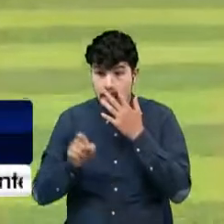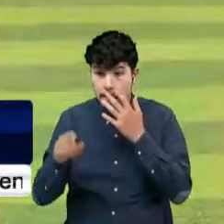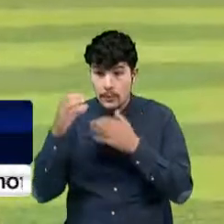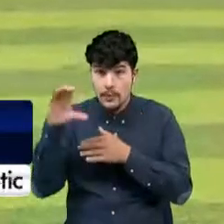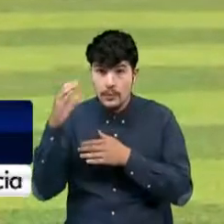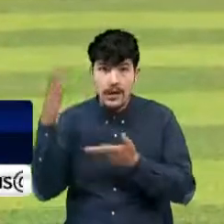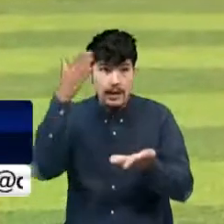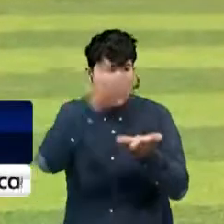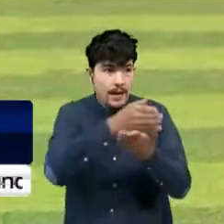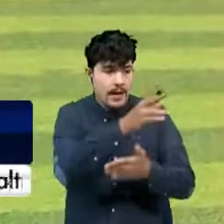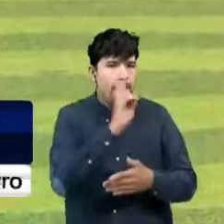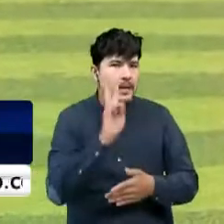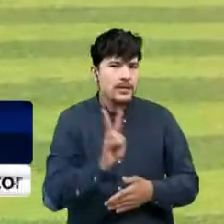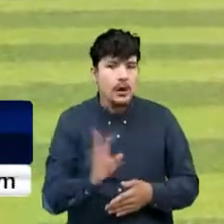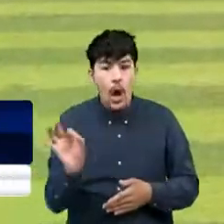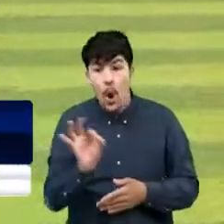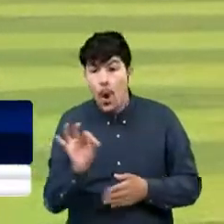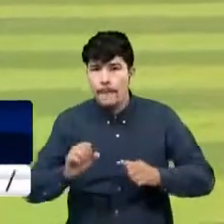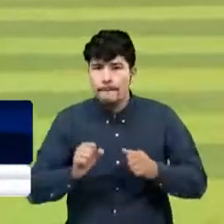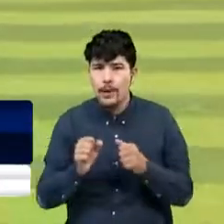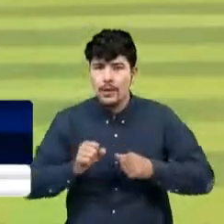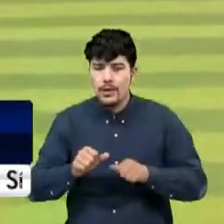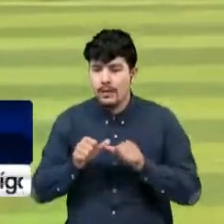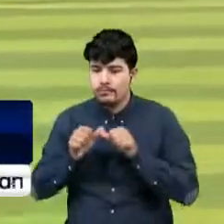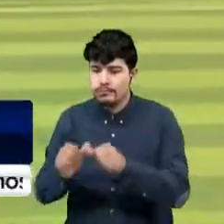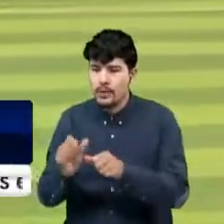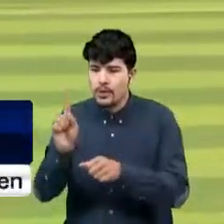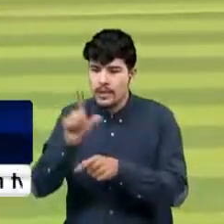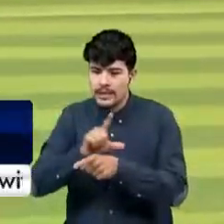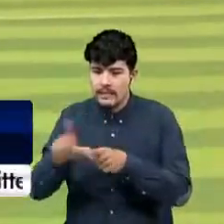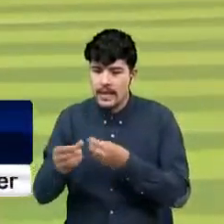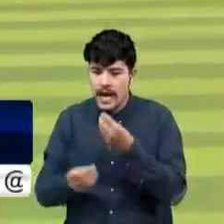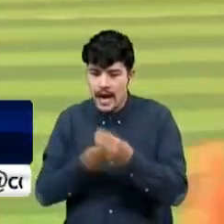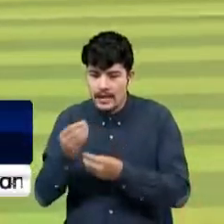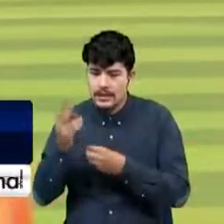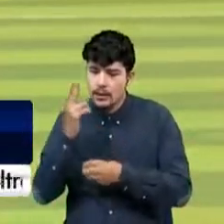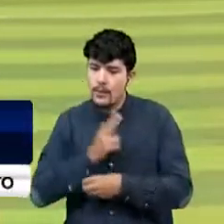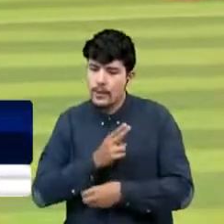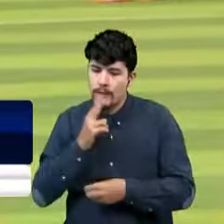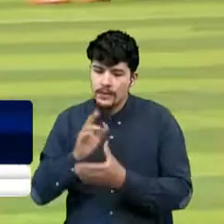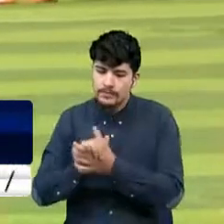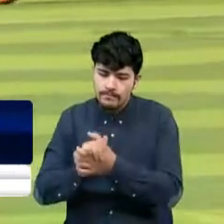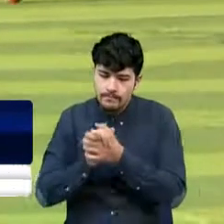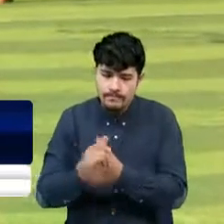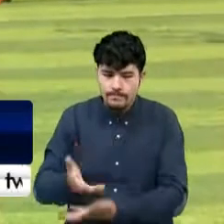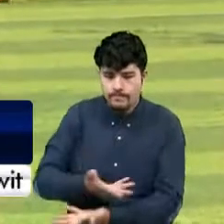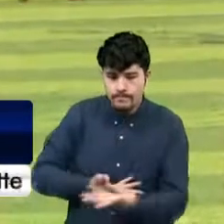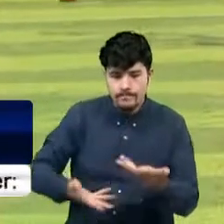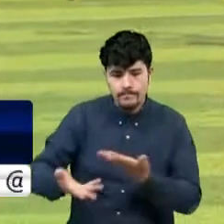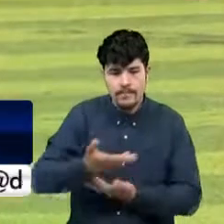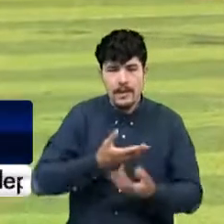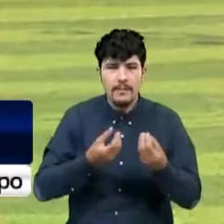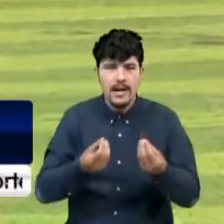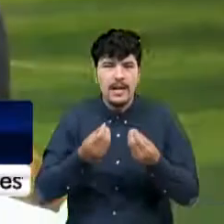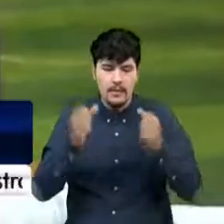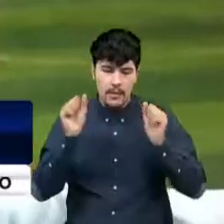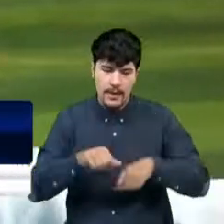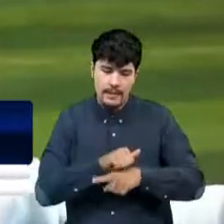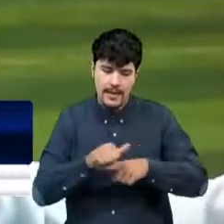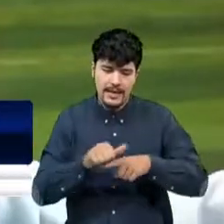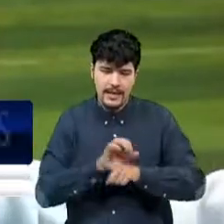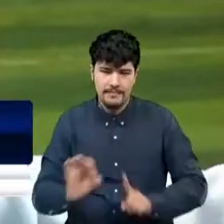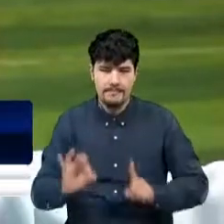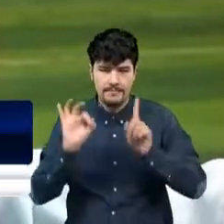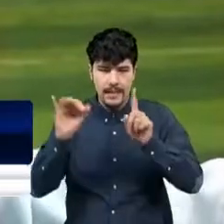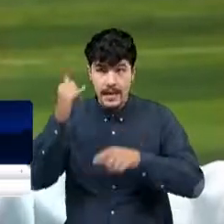a venezuela o bogotá en donde permanecerá una semana realizando compromisos amistosos buscando su puesta a punto la idea con el